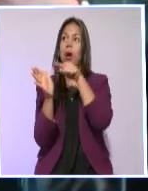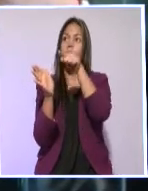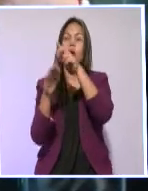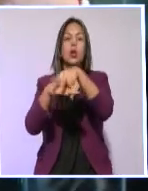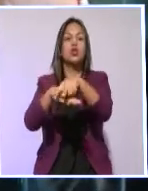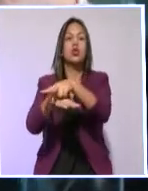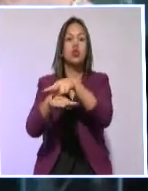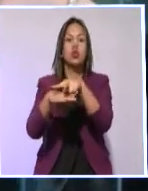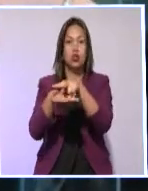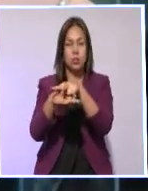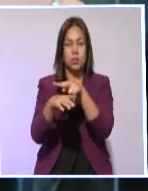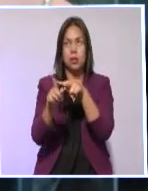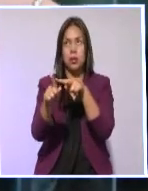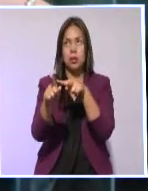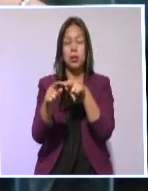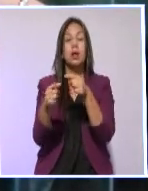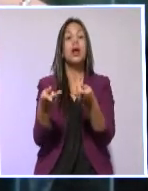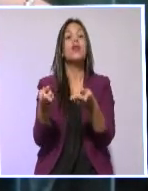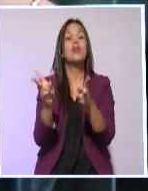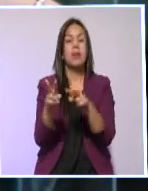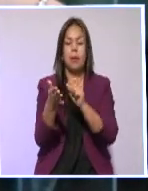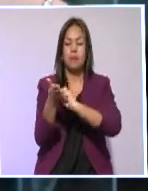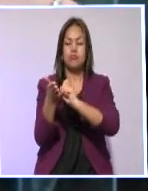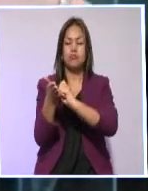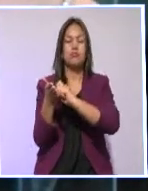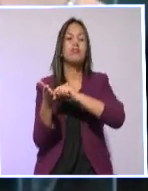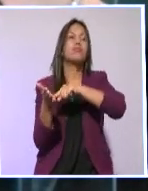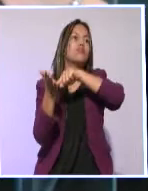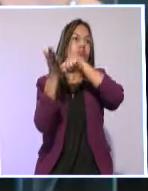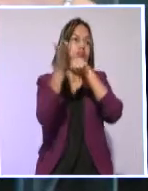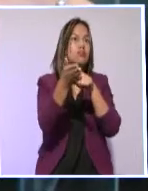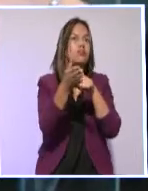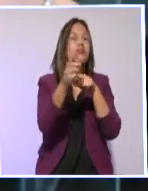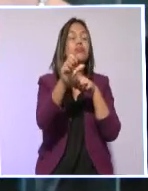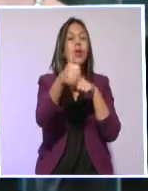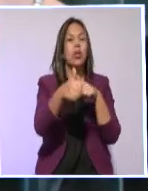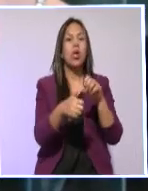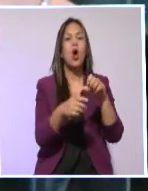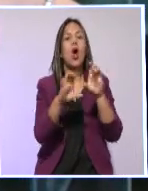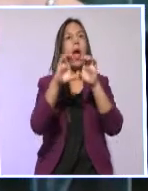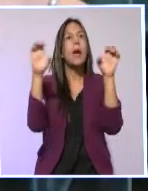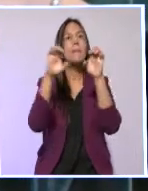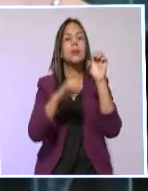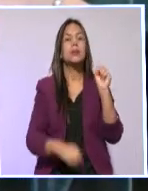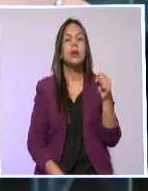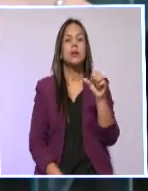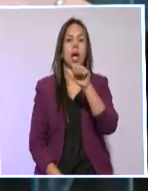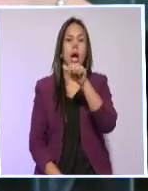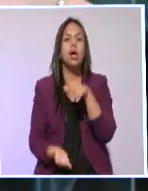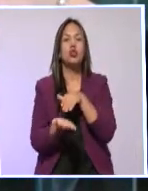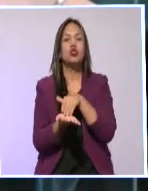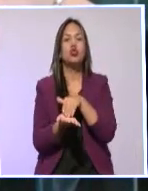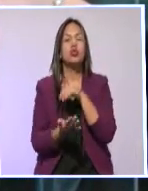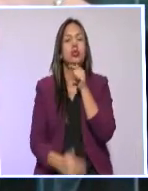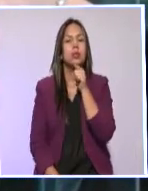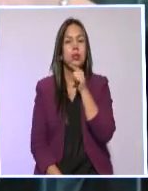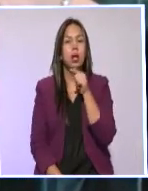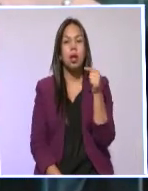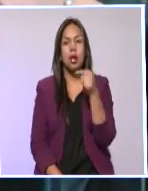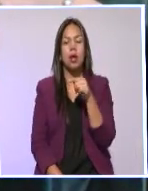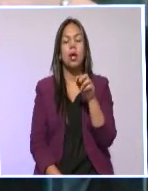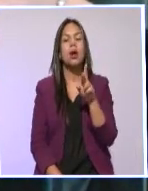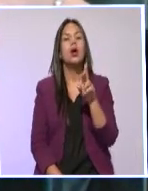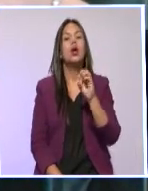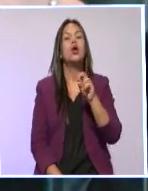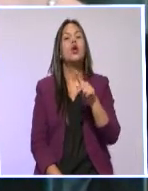de compañías. Ese teléfono pertenece a la compañía Disquesa S.A., del cual son socios el señor Belis Ruperti,